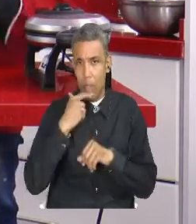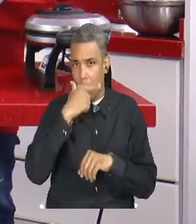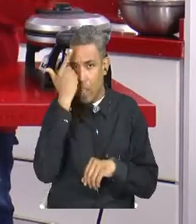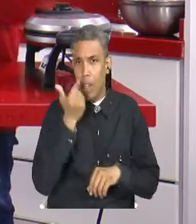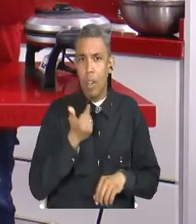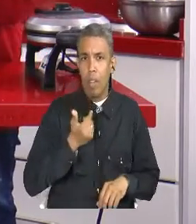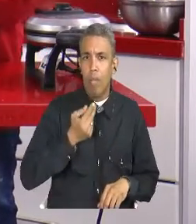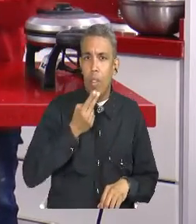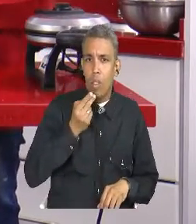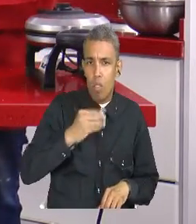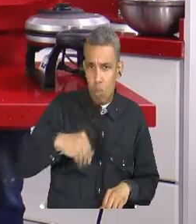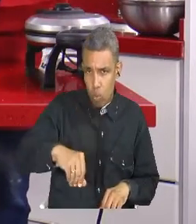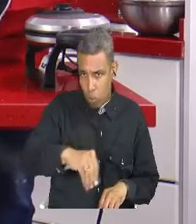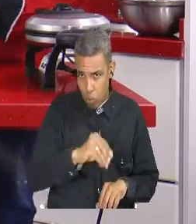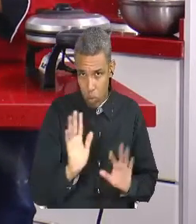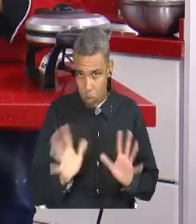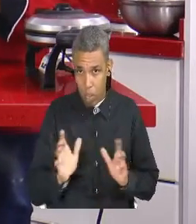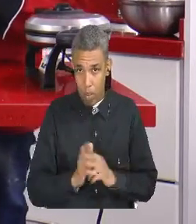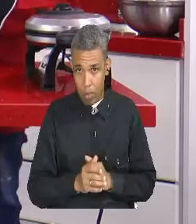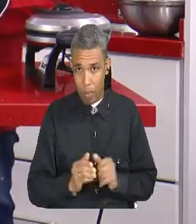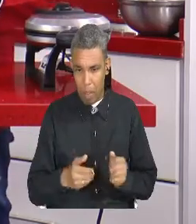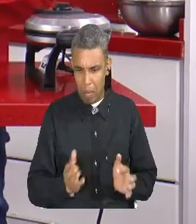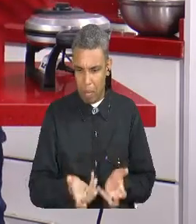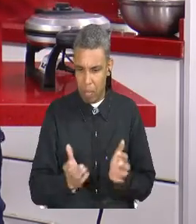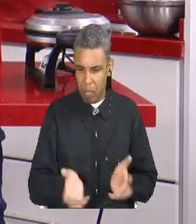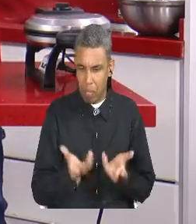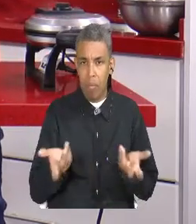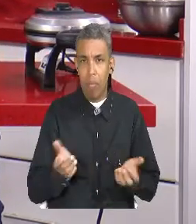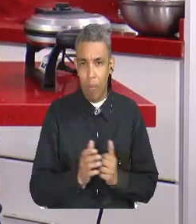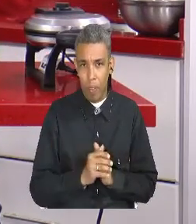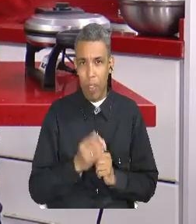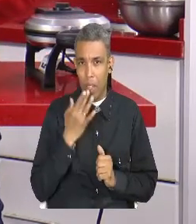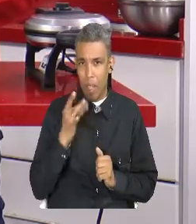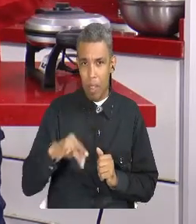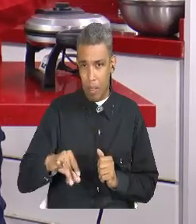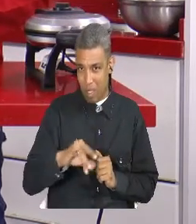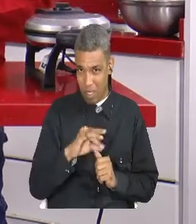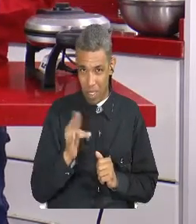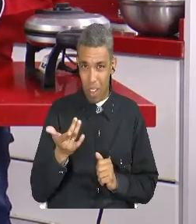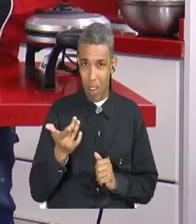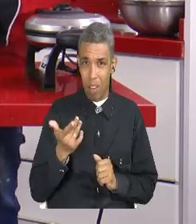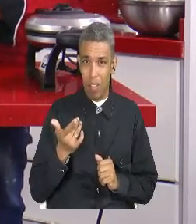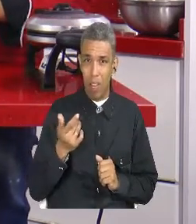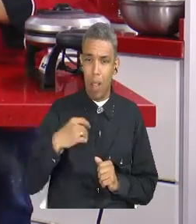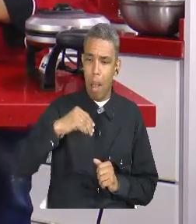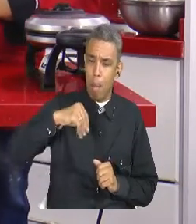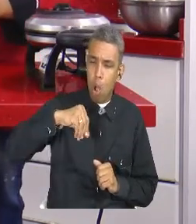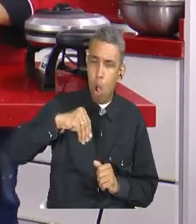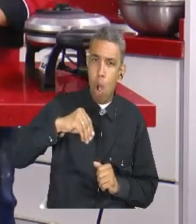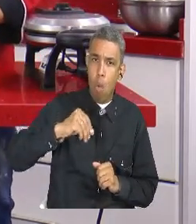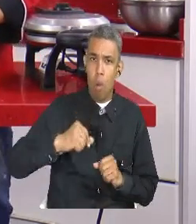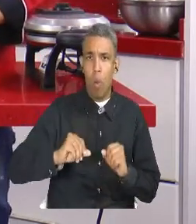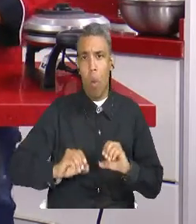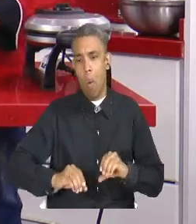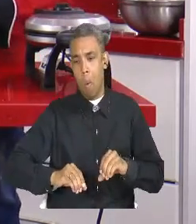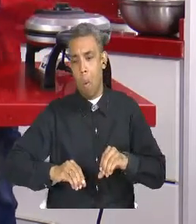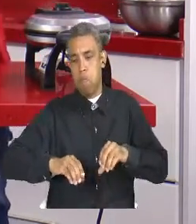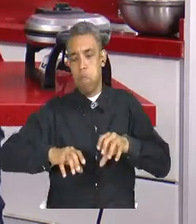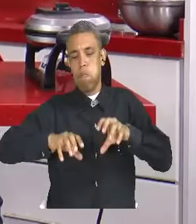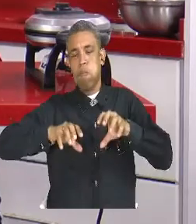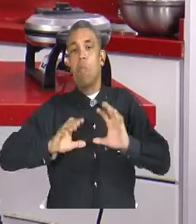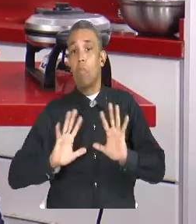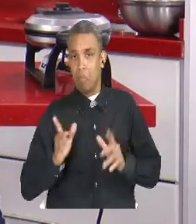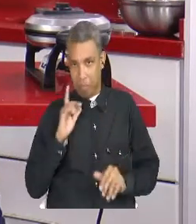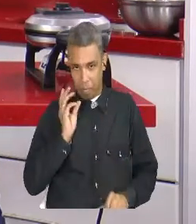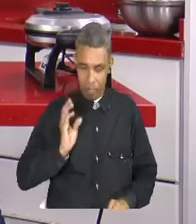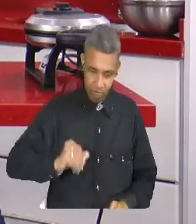comenzar a unificar los secos, los frutos secos, que son la sal, el polvo hornear y la harina de trigo. Ok, ¿okay? Entonces, polvo entonces,